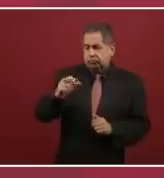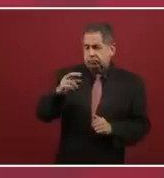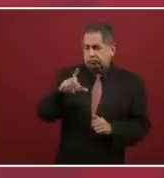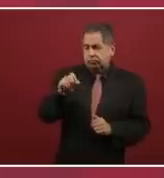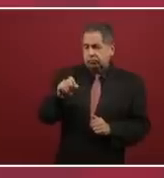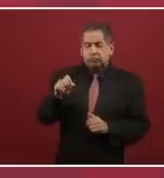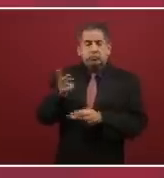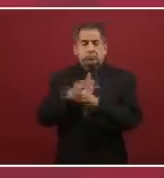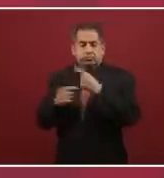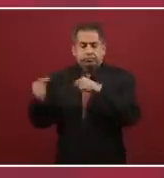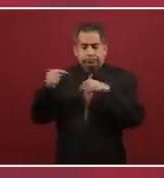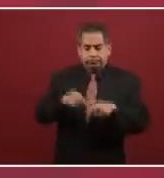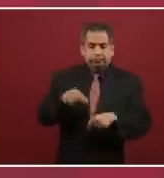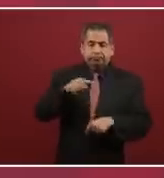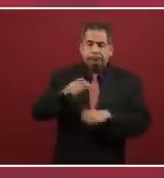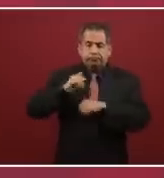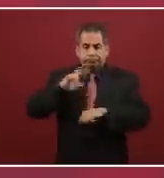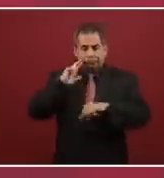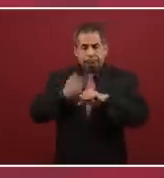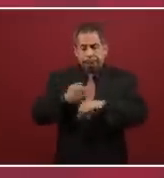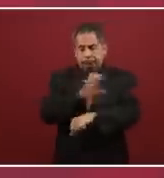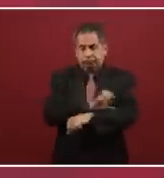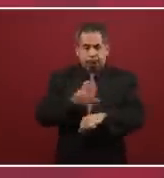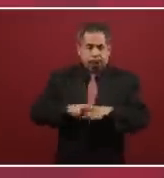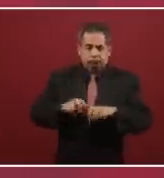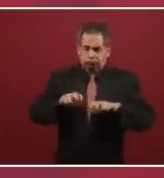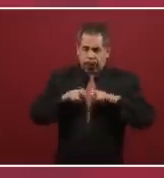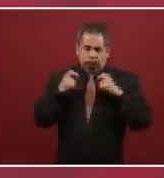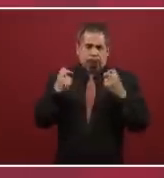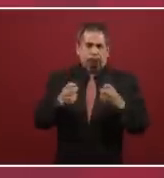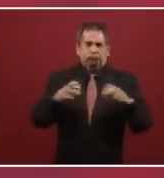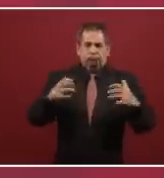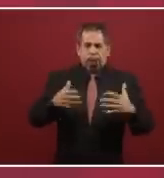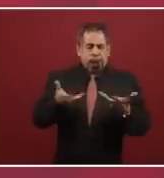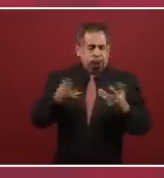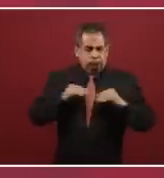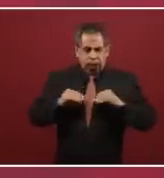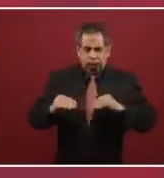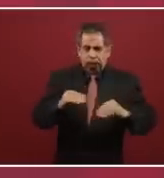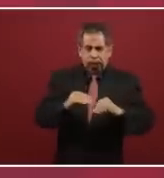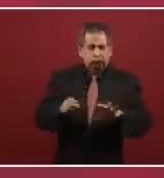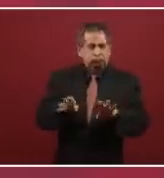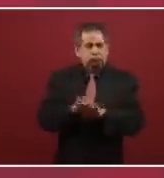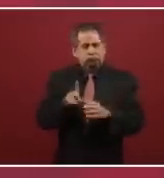él es el que coordina toda la acción que se está llevando a